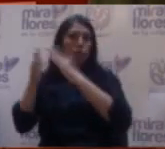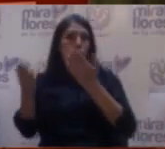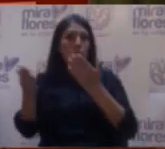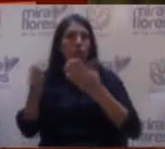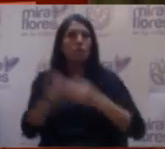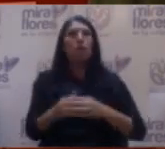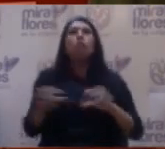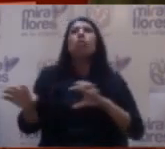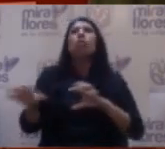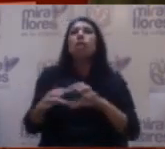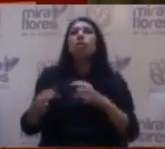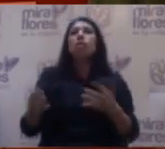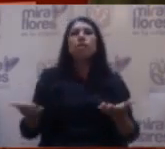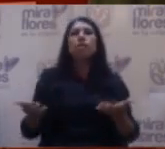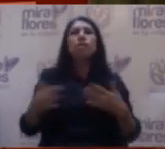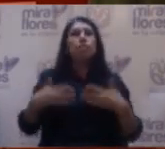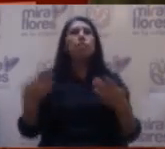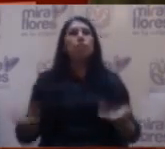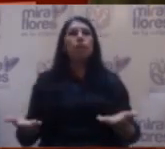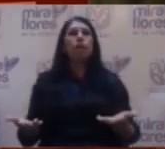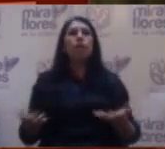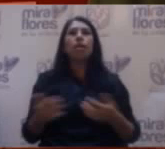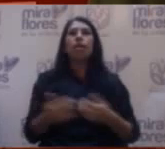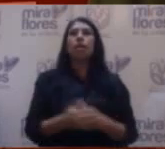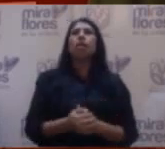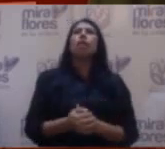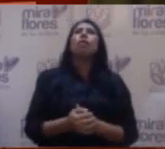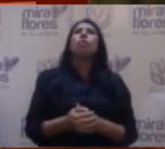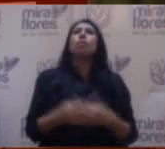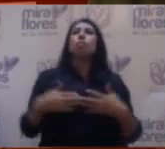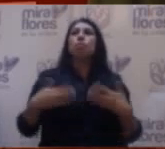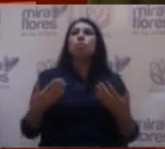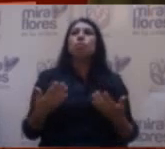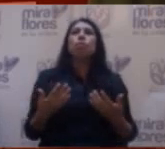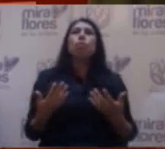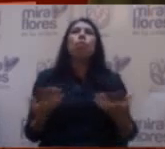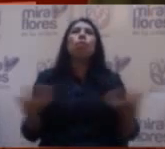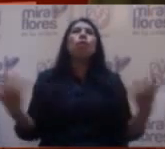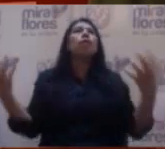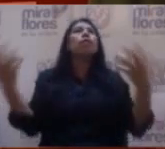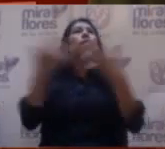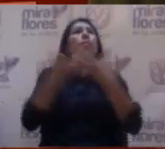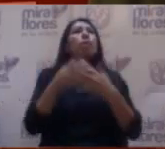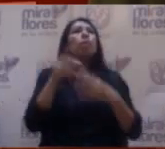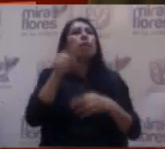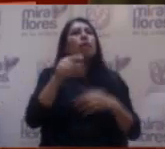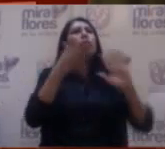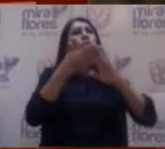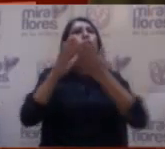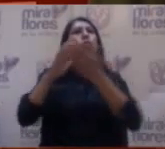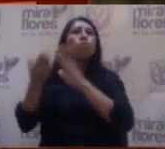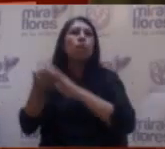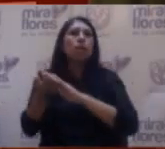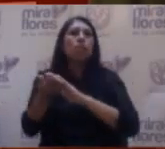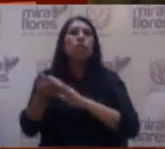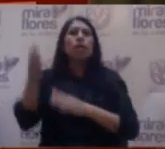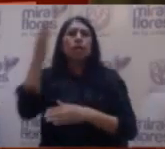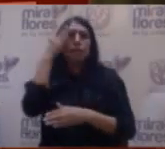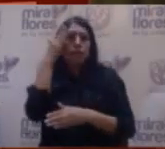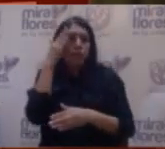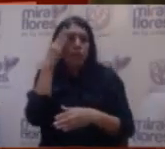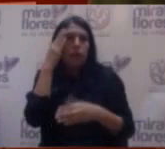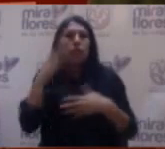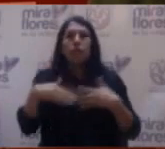la posibilidad de interactuar para que esos pueblos conozcan las buenas prácticas